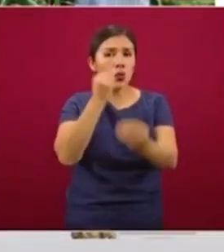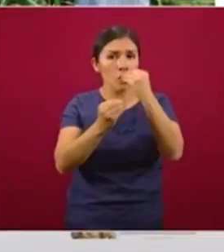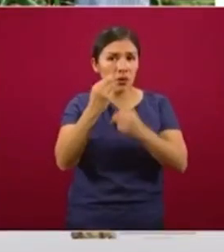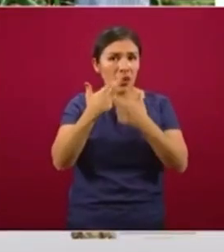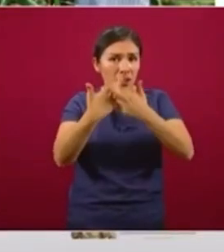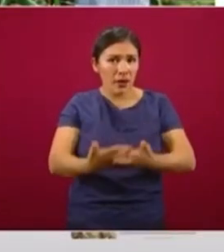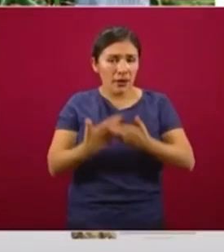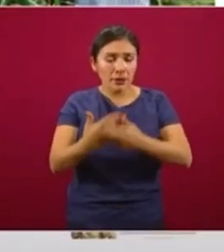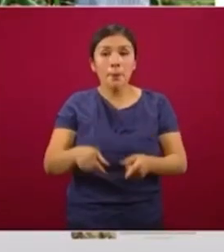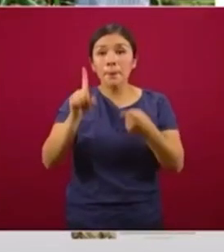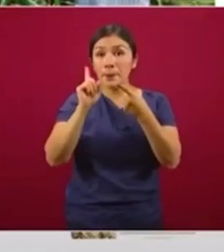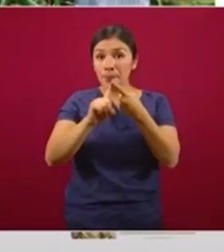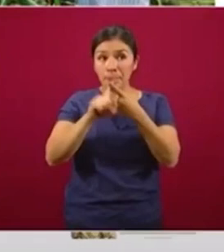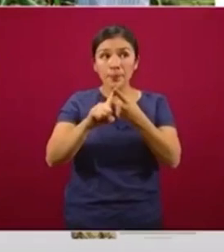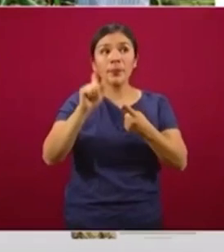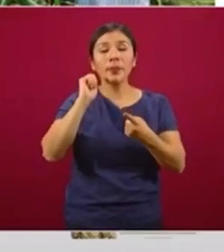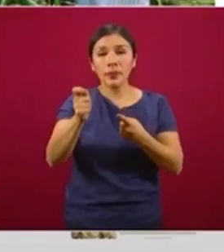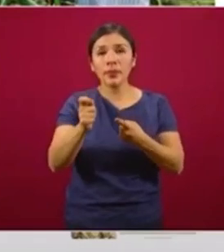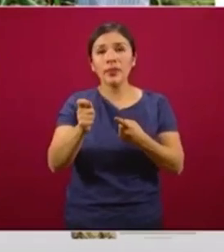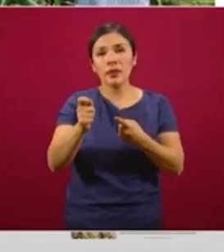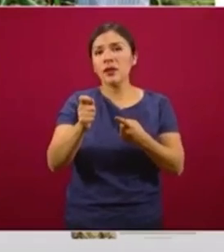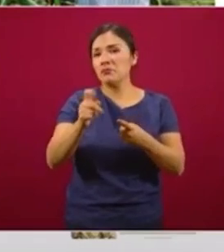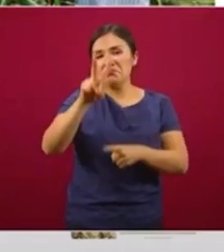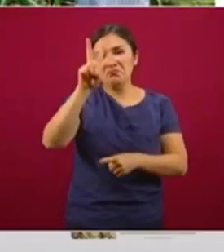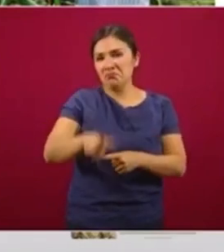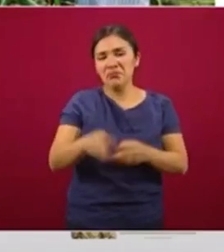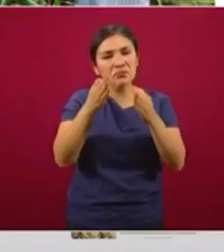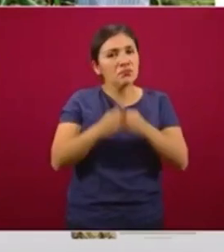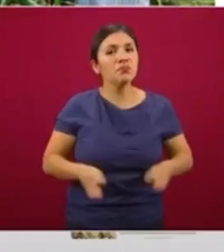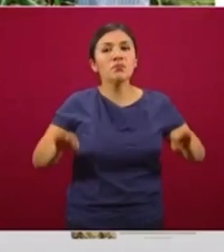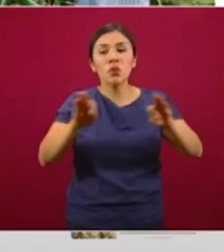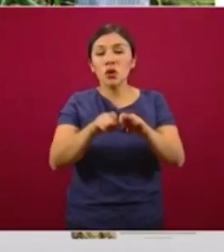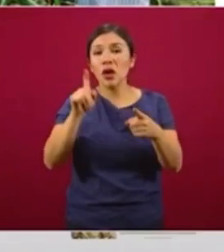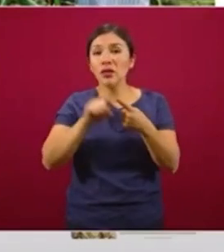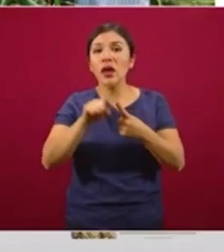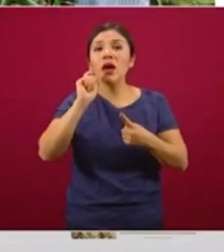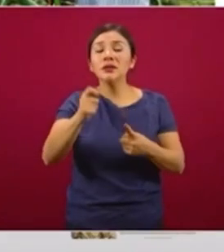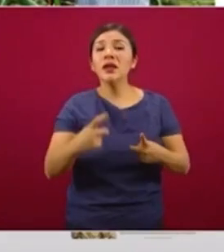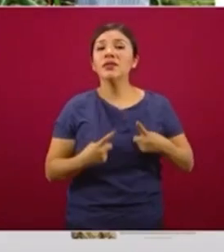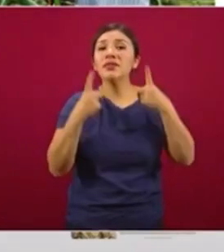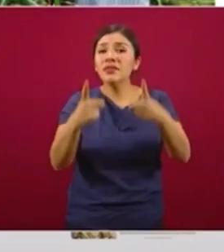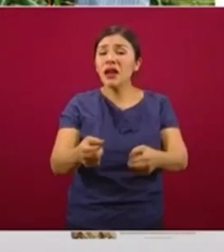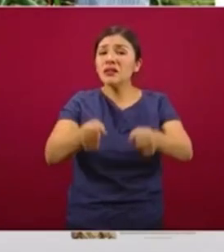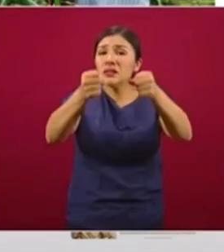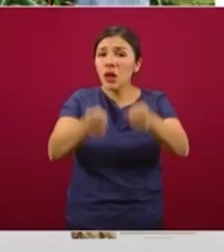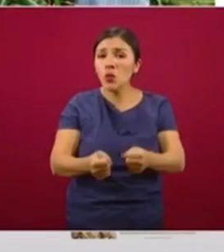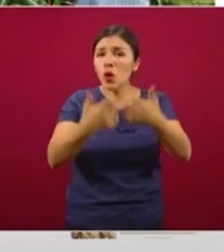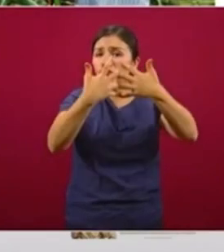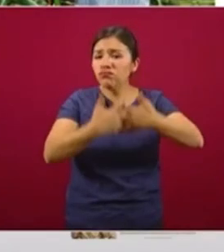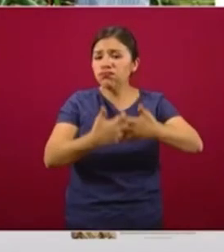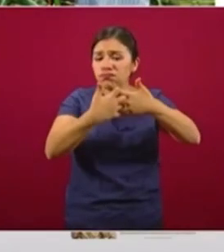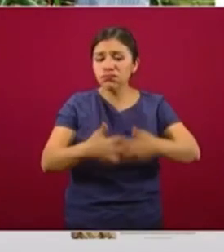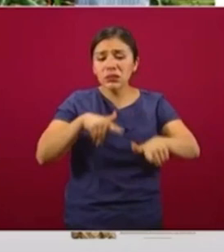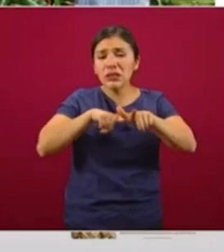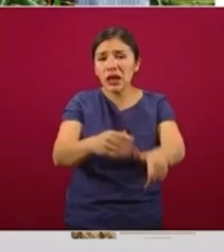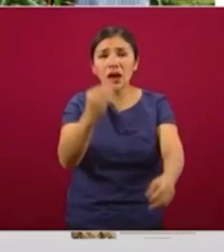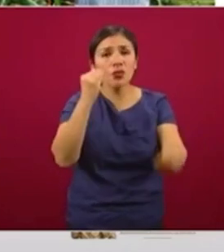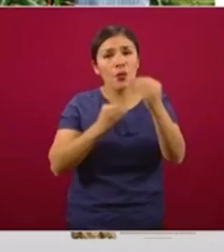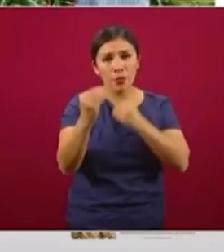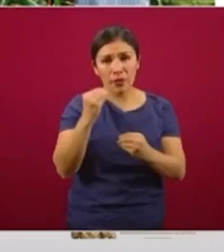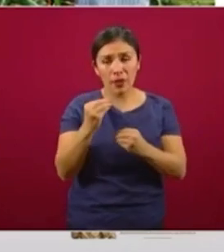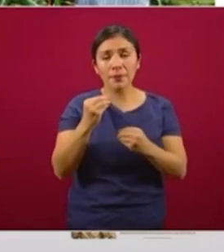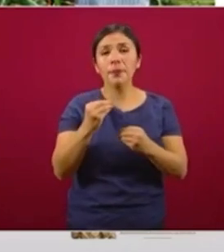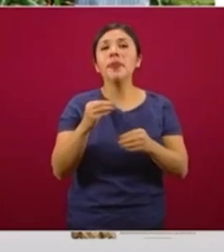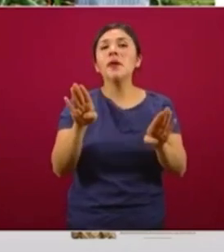En primer lugar, uno de ellos, el cual es absolutamente fundamental, es garantizar la producción de los alimentos. Como